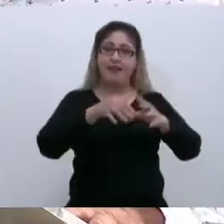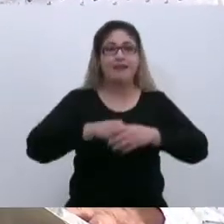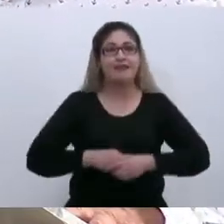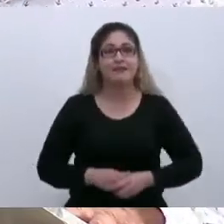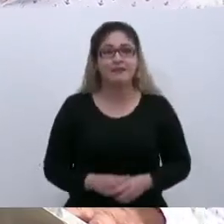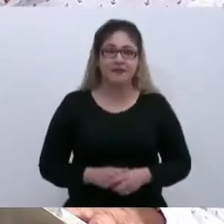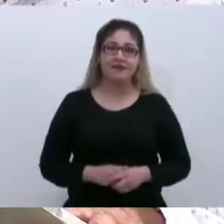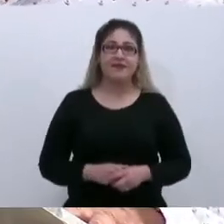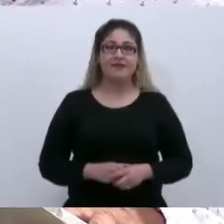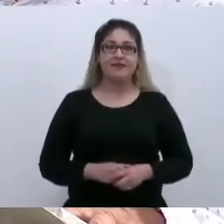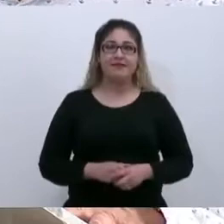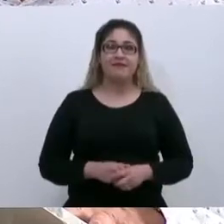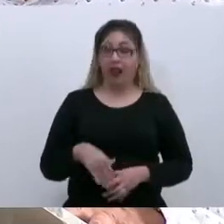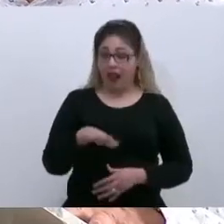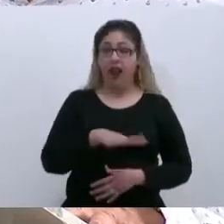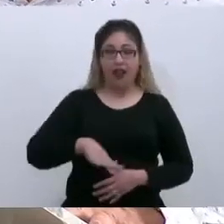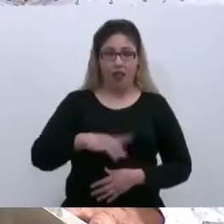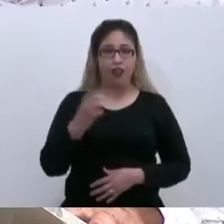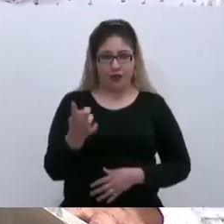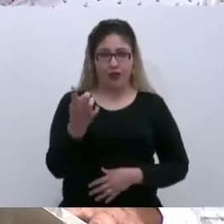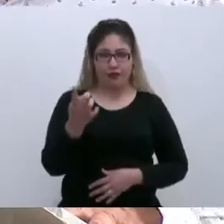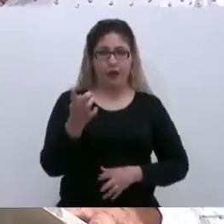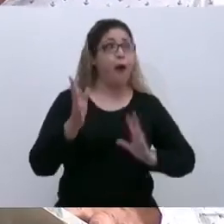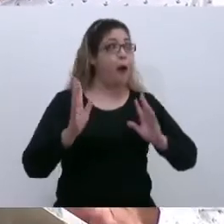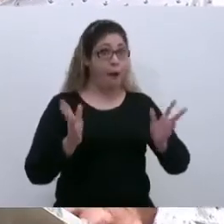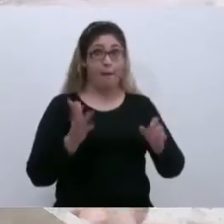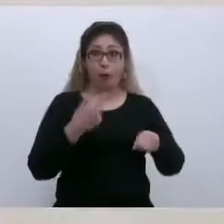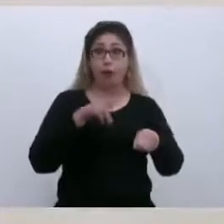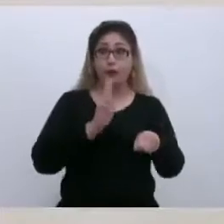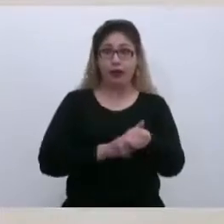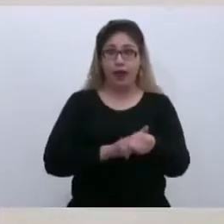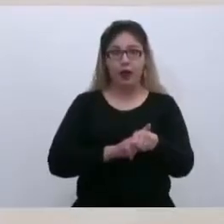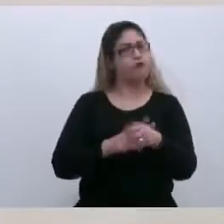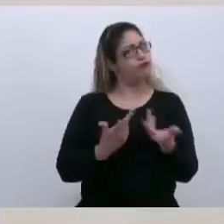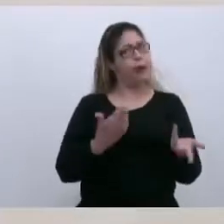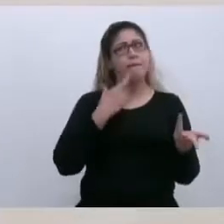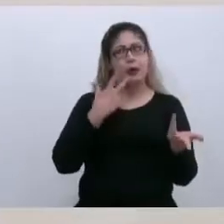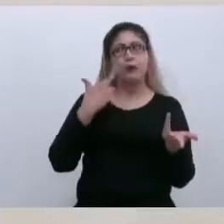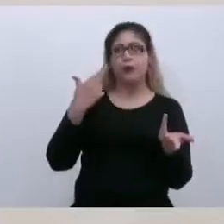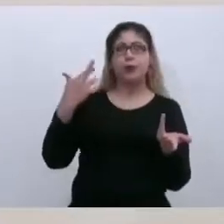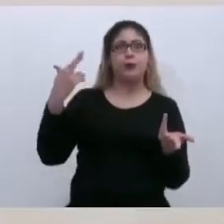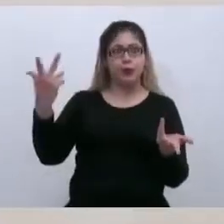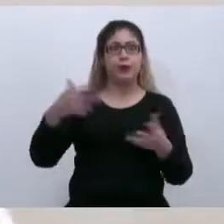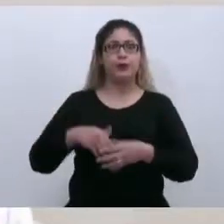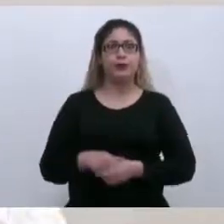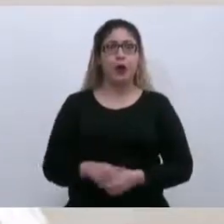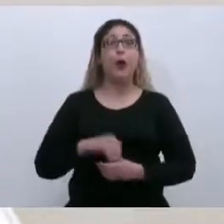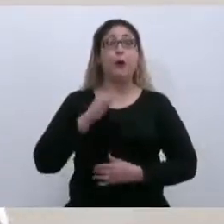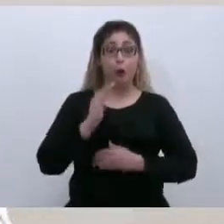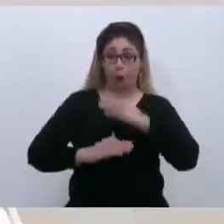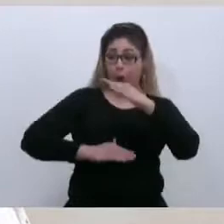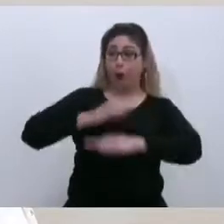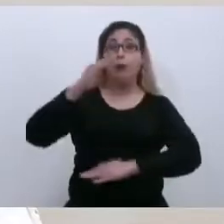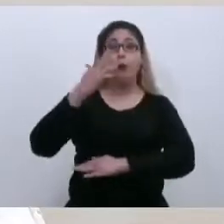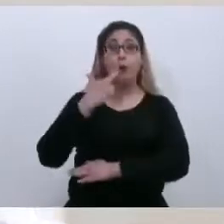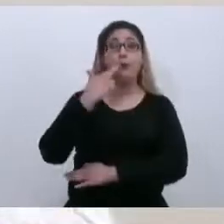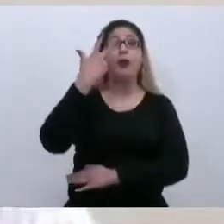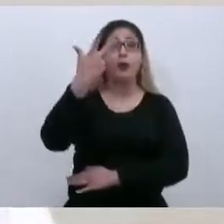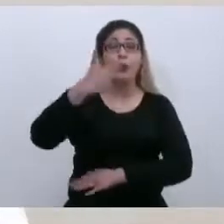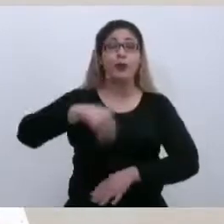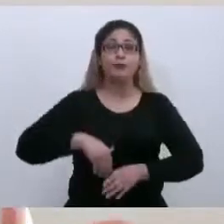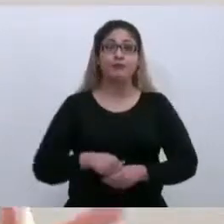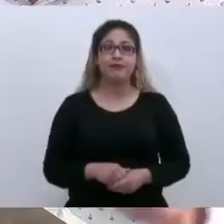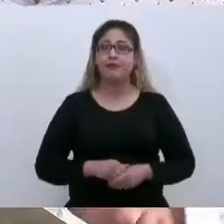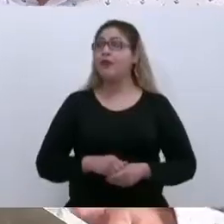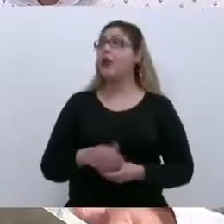hospitalaria se incrementa para la atención de su gente. Gracias por su visita y